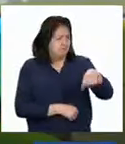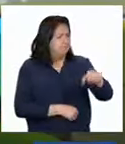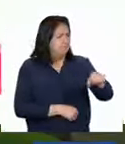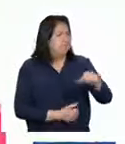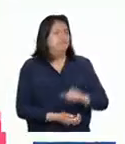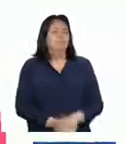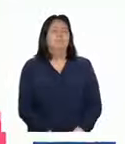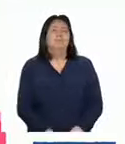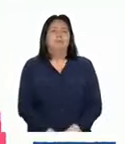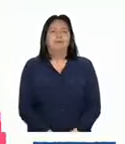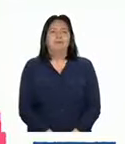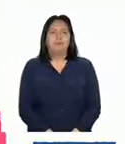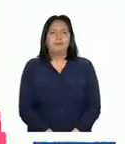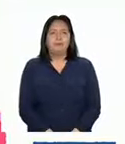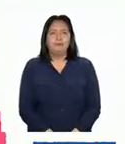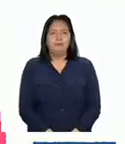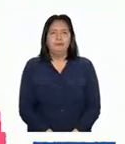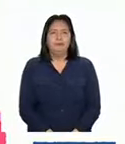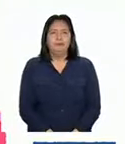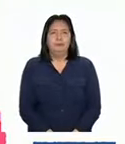Sí.